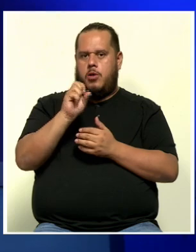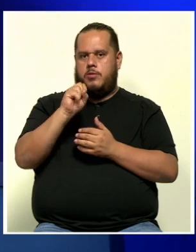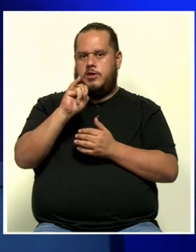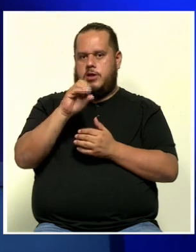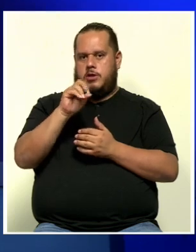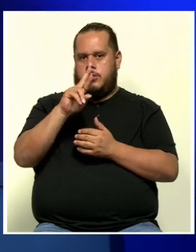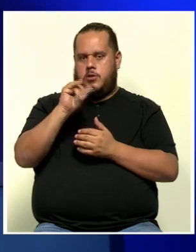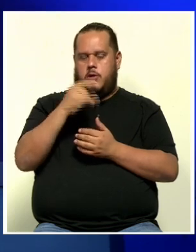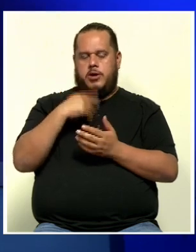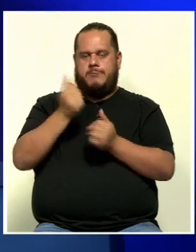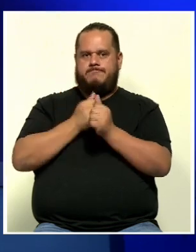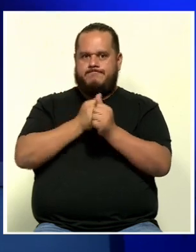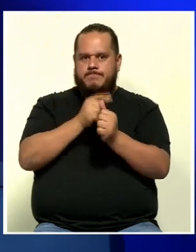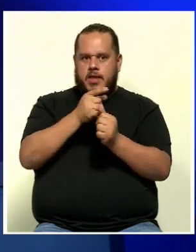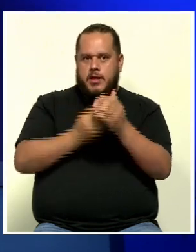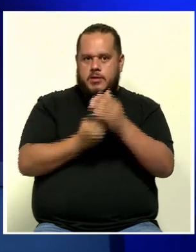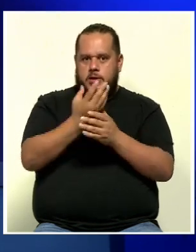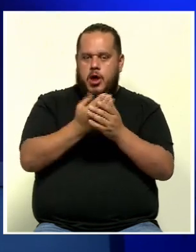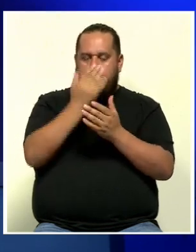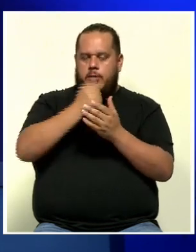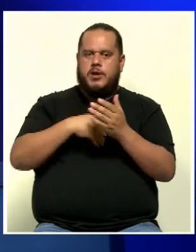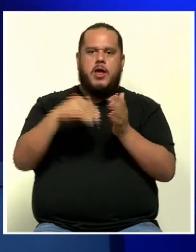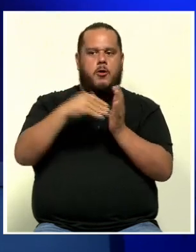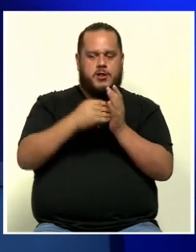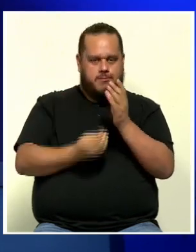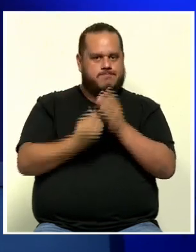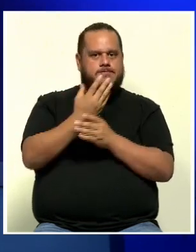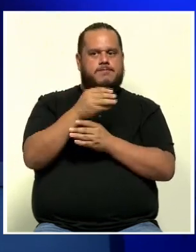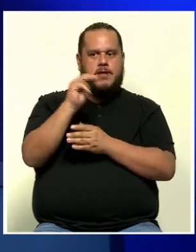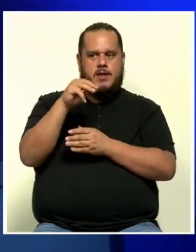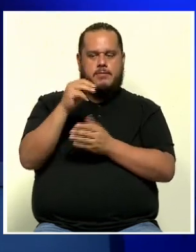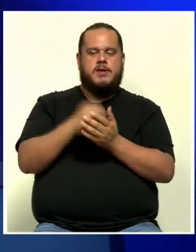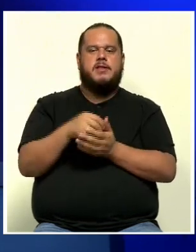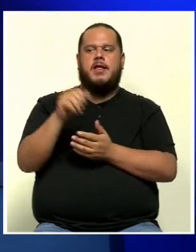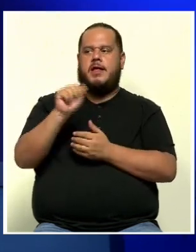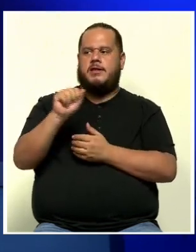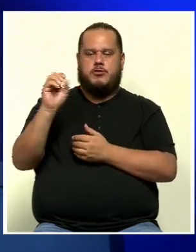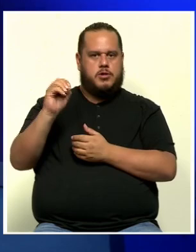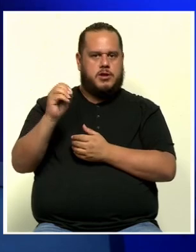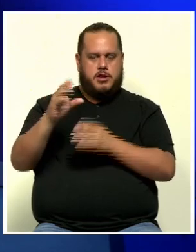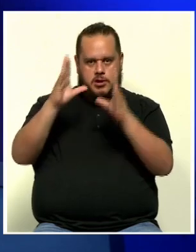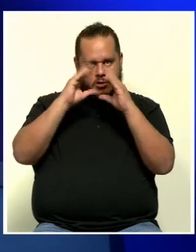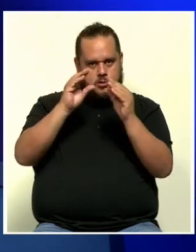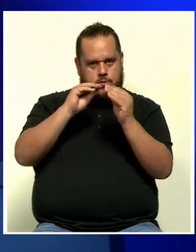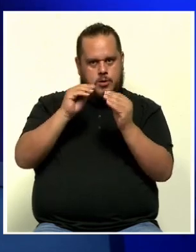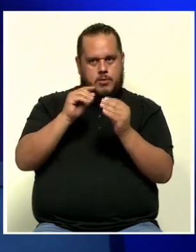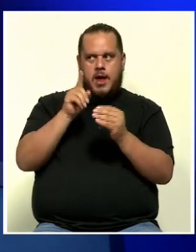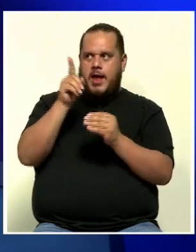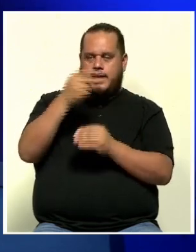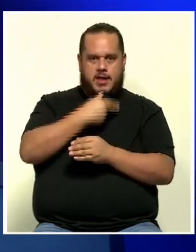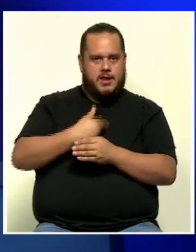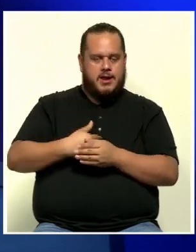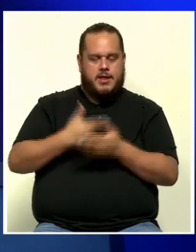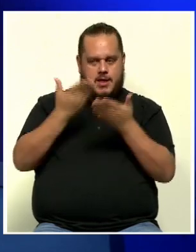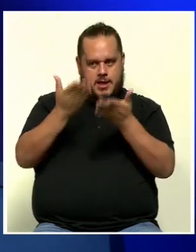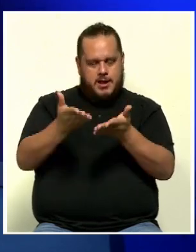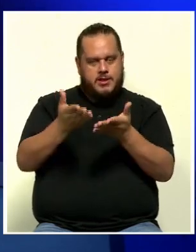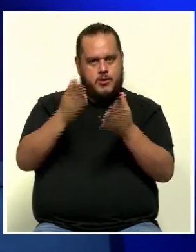ya que presentó otras erupciones este martes. El periodista Andrés Ortiz nos informa desde Heredia. Andrés, muy buenas noches. Adelante con el